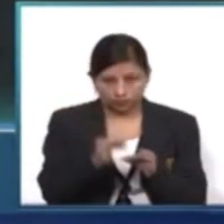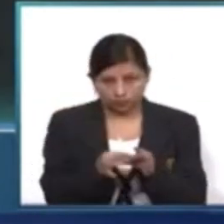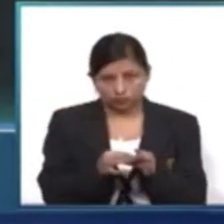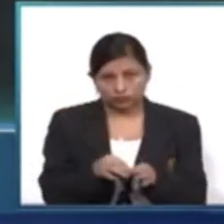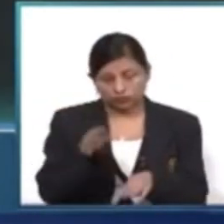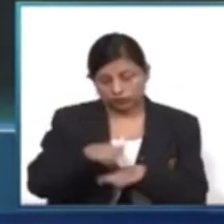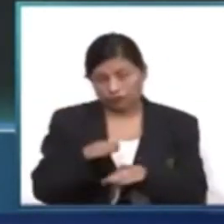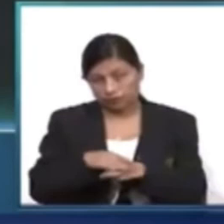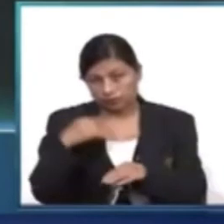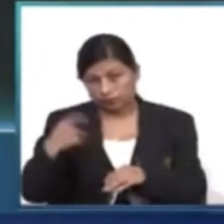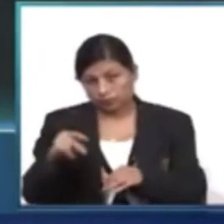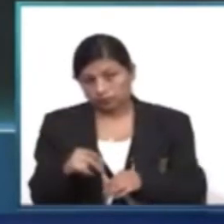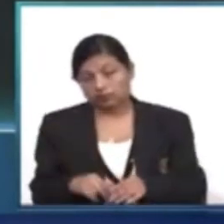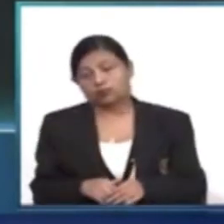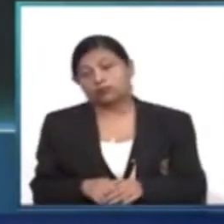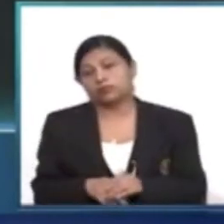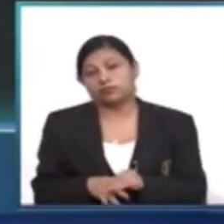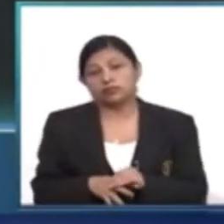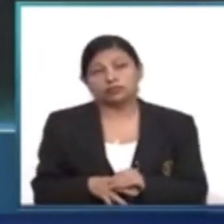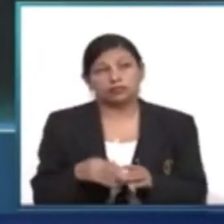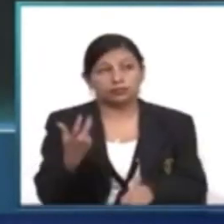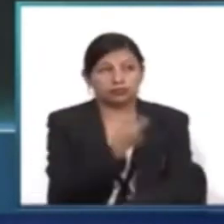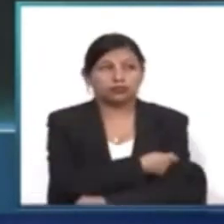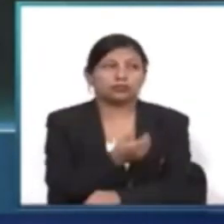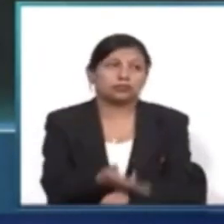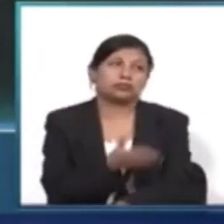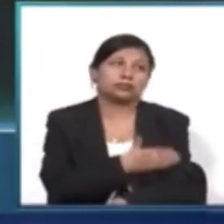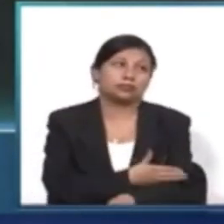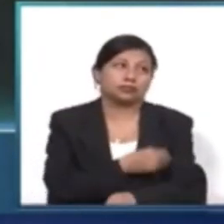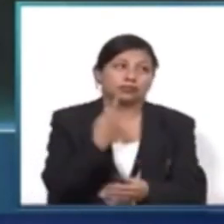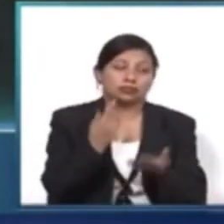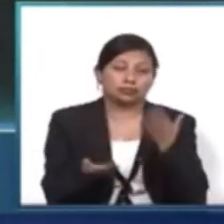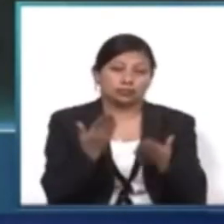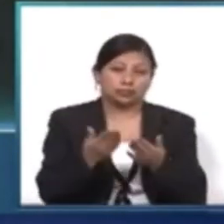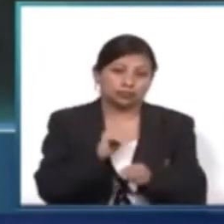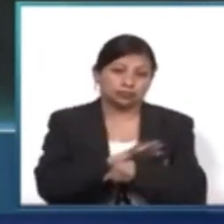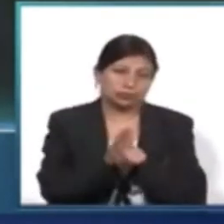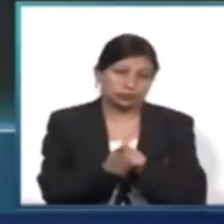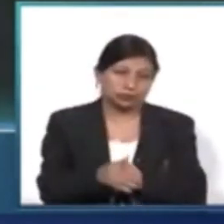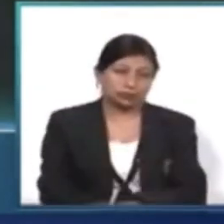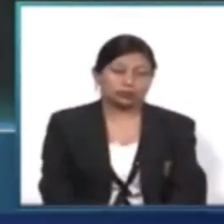contratación rápida, que nos puede traer vacuna mucho antes de lo que tal vez el COVAX nos dé.